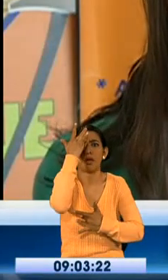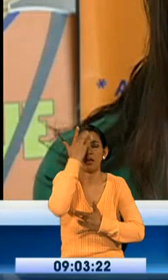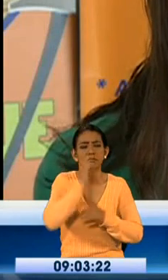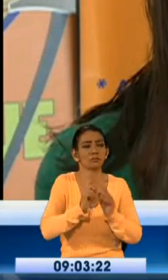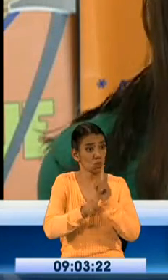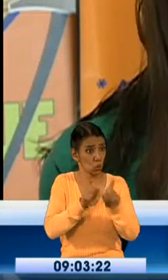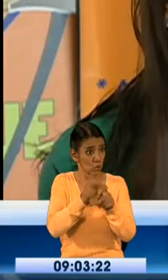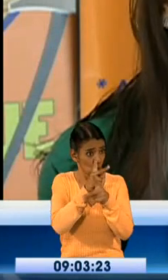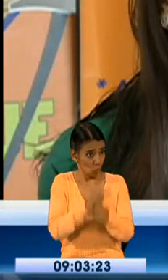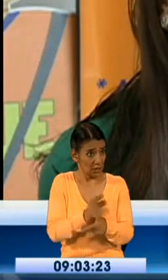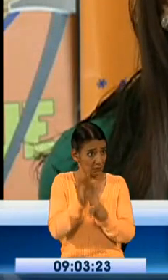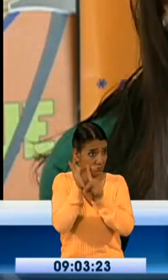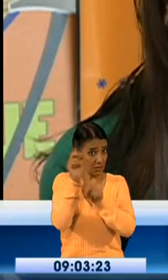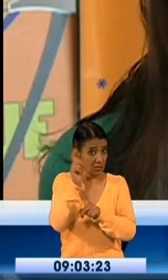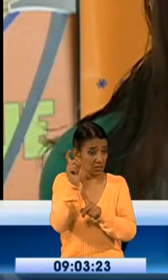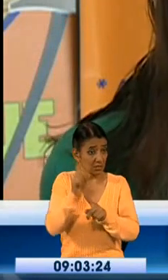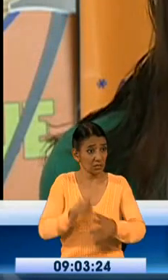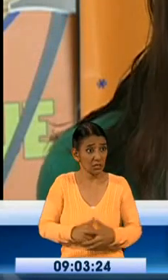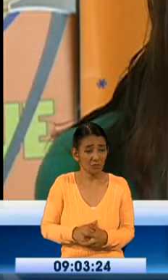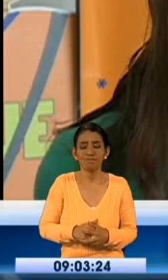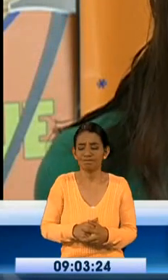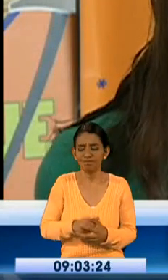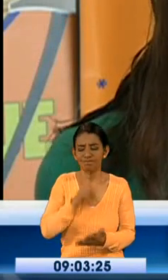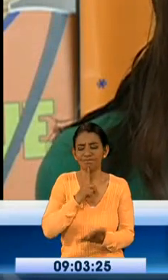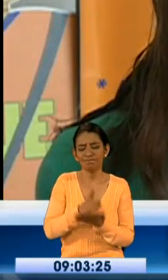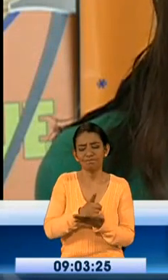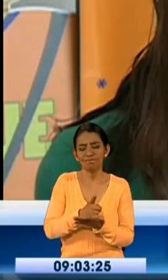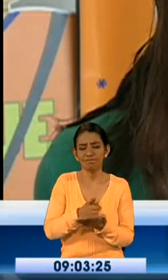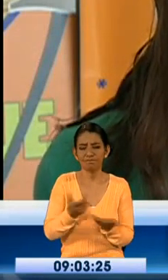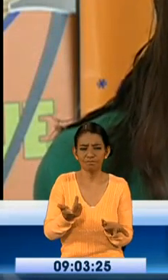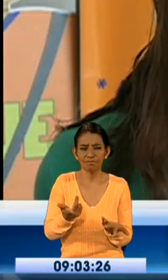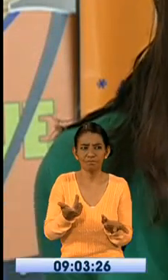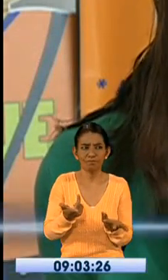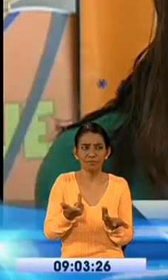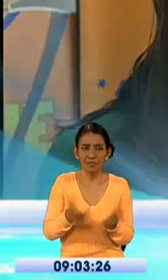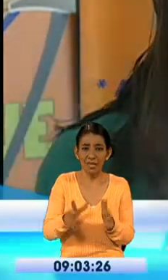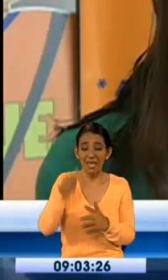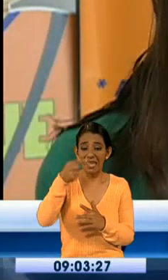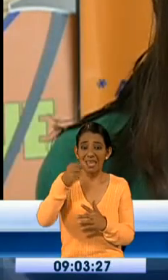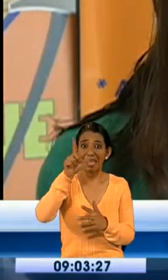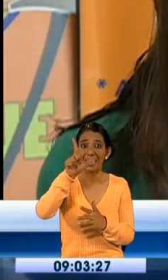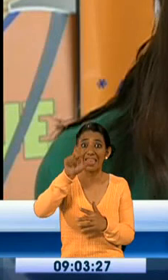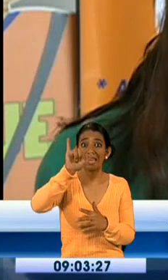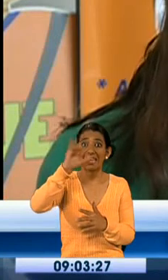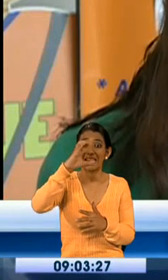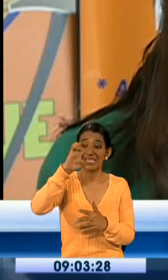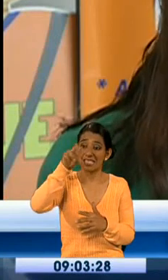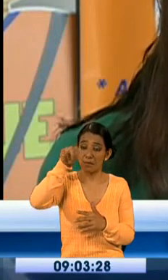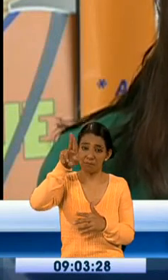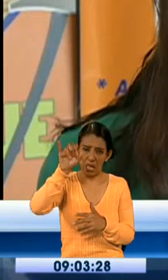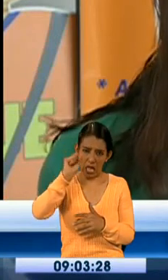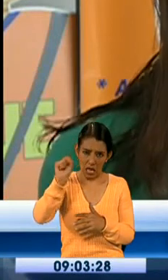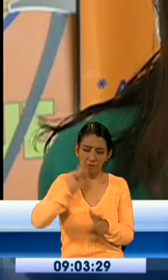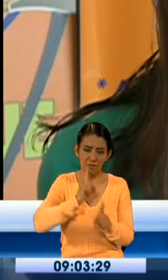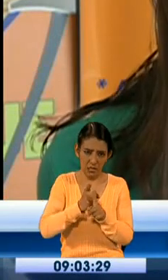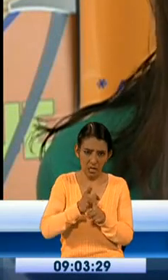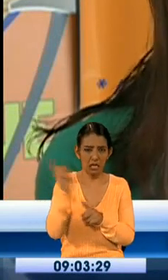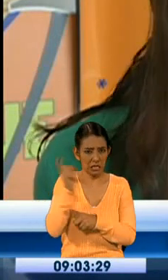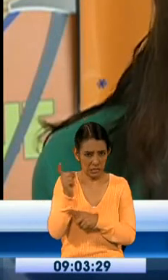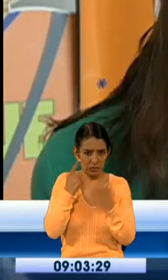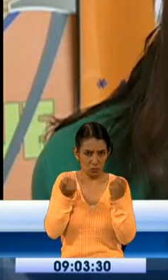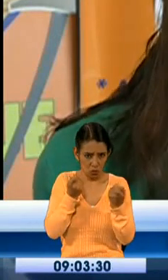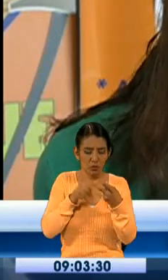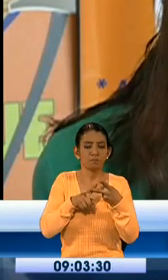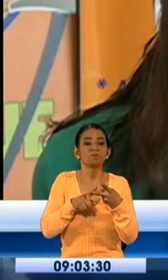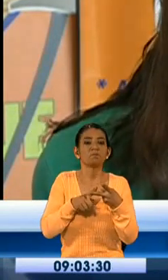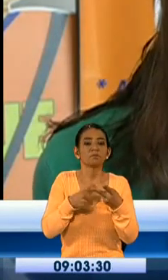tener? Estar siempre controladas las glicemias, no dejar de inyectarlo. Controlar